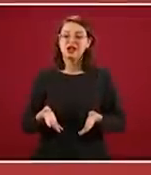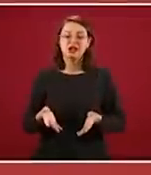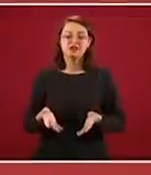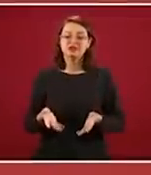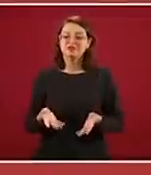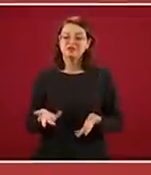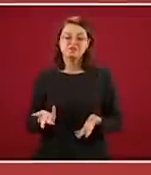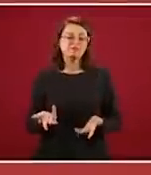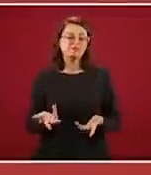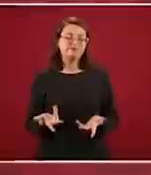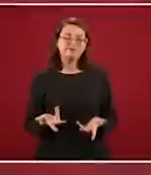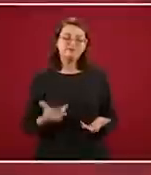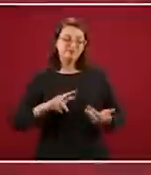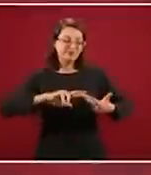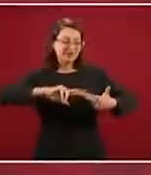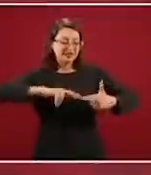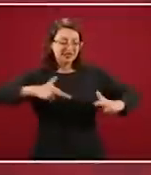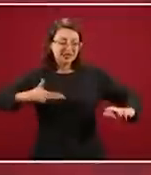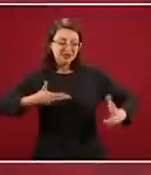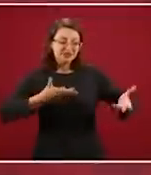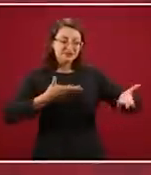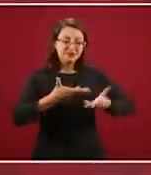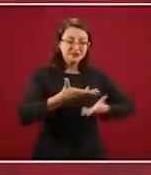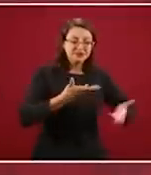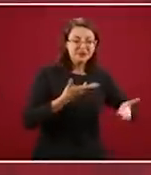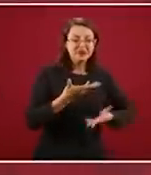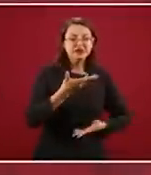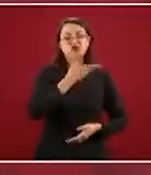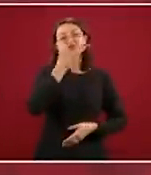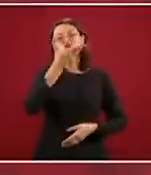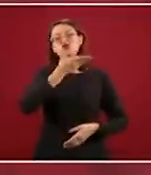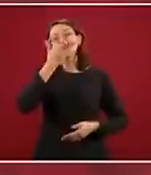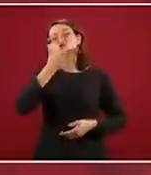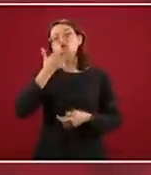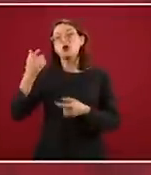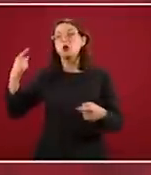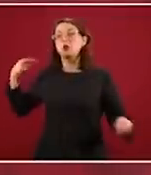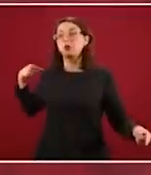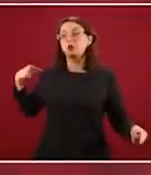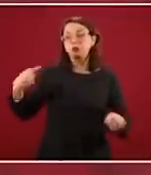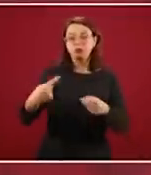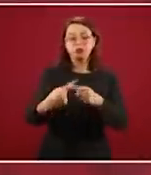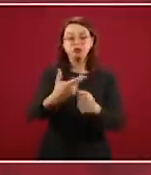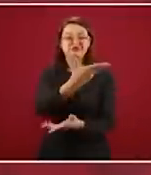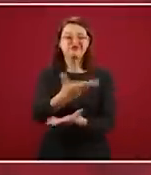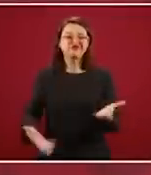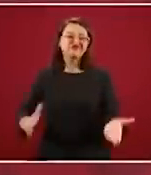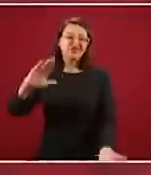la misma relación que había antes. Entonces, pero no pasa nada,